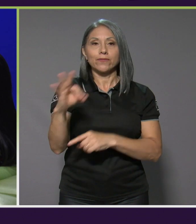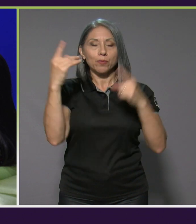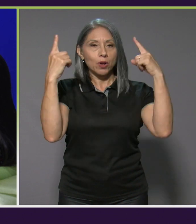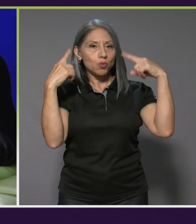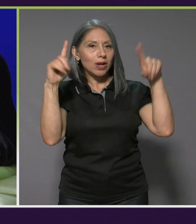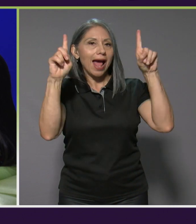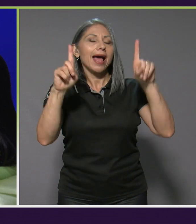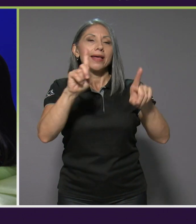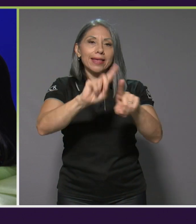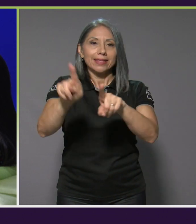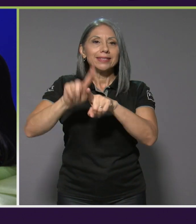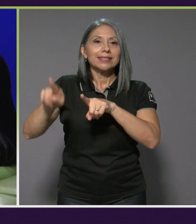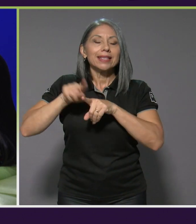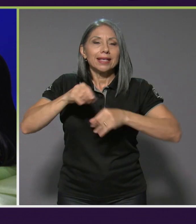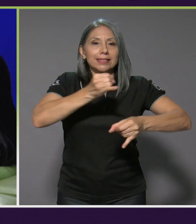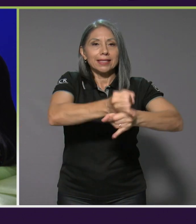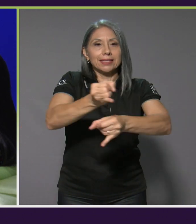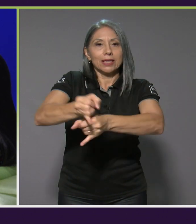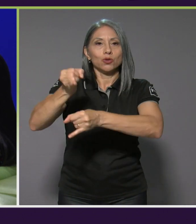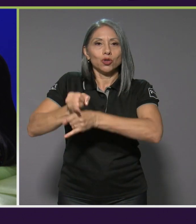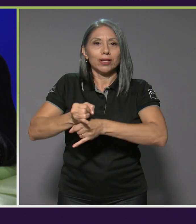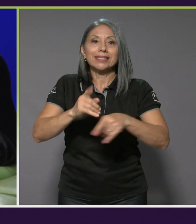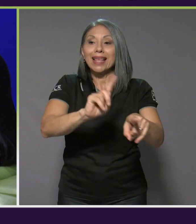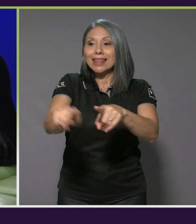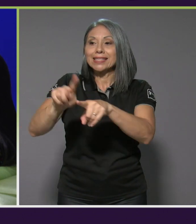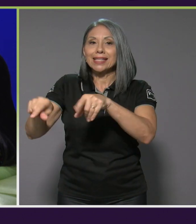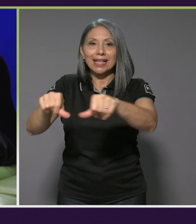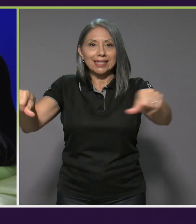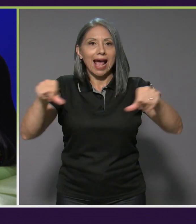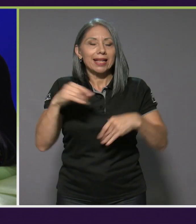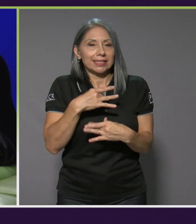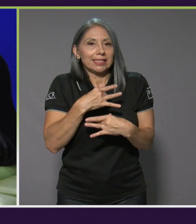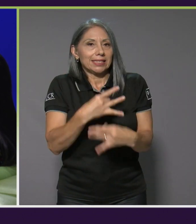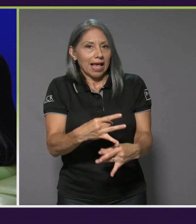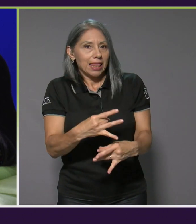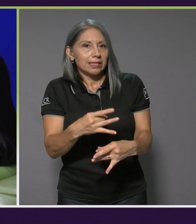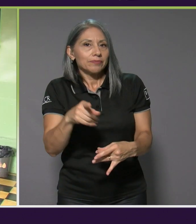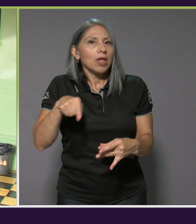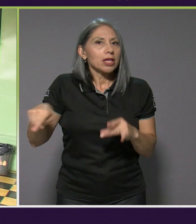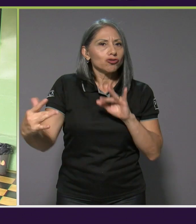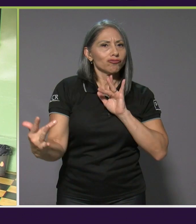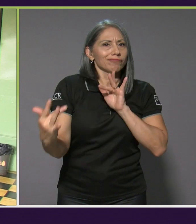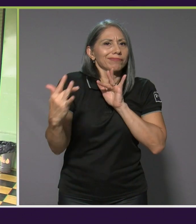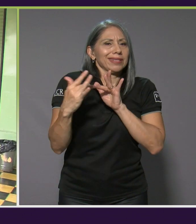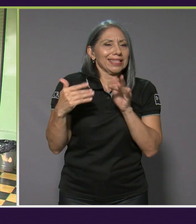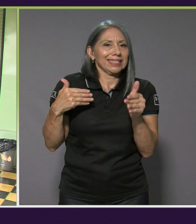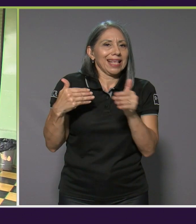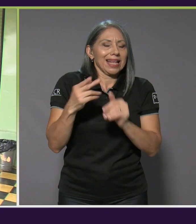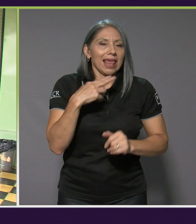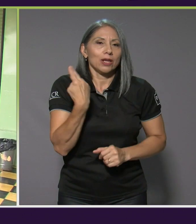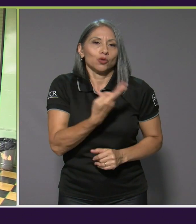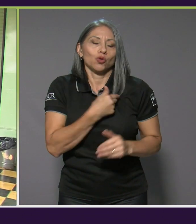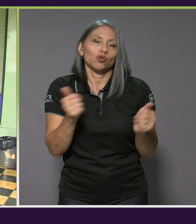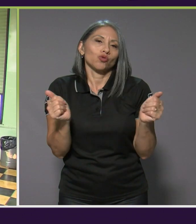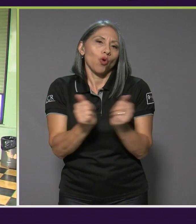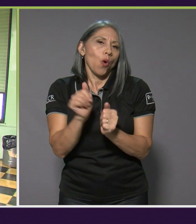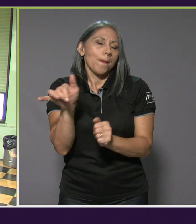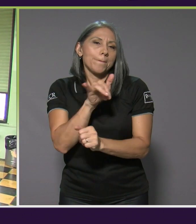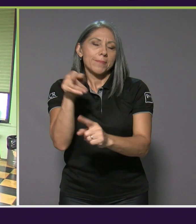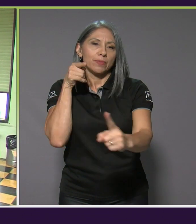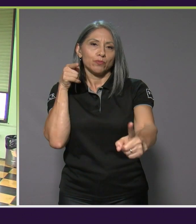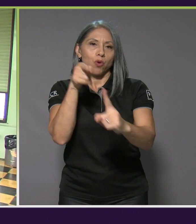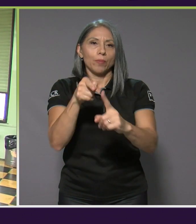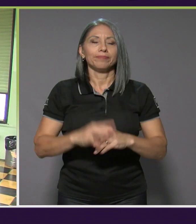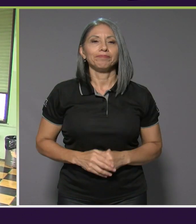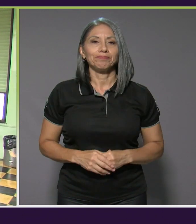distintas instituciones y sectores interesados estén muy cerca nuestro, precisamente con esa misma intención.